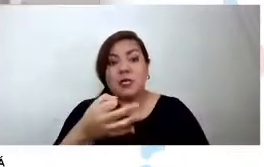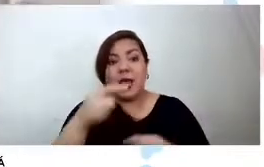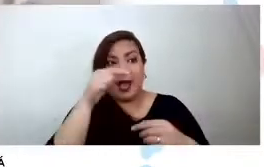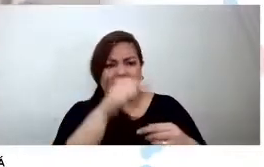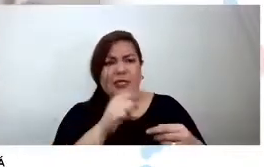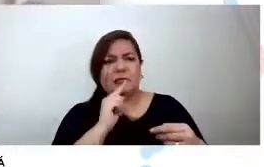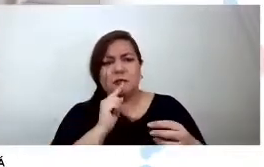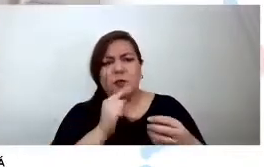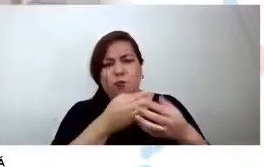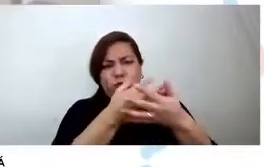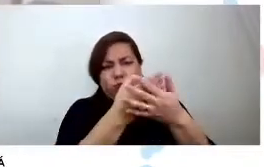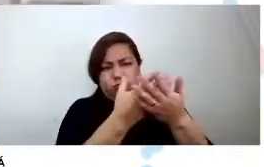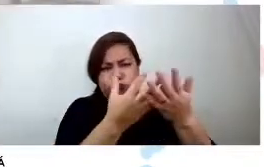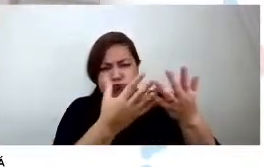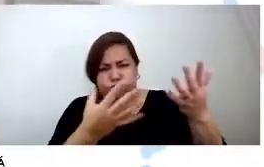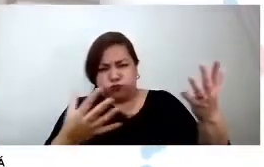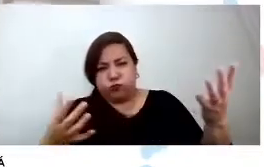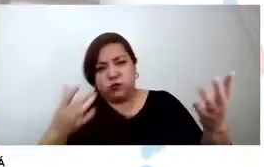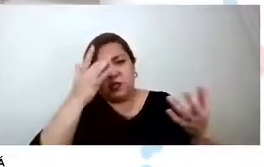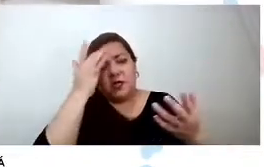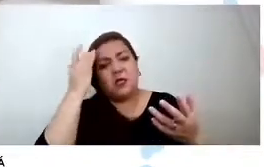especies que están perfectamente